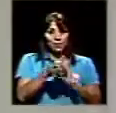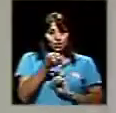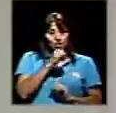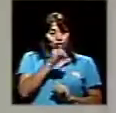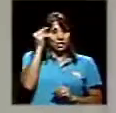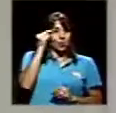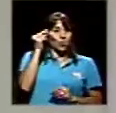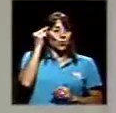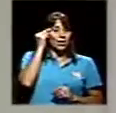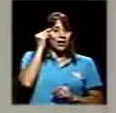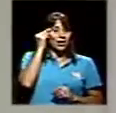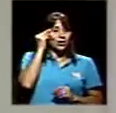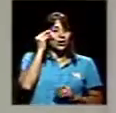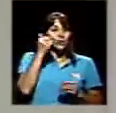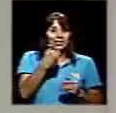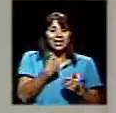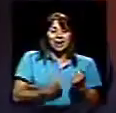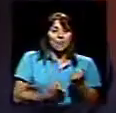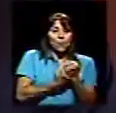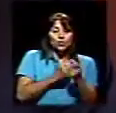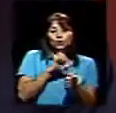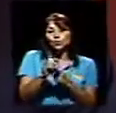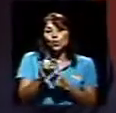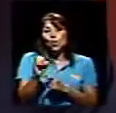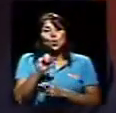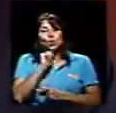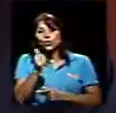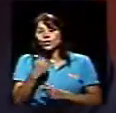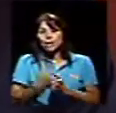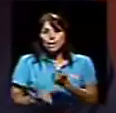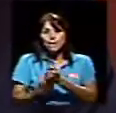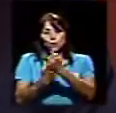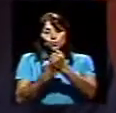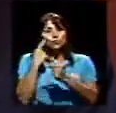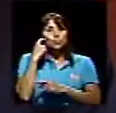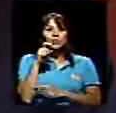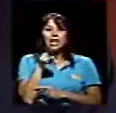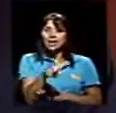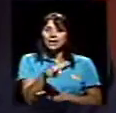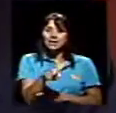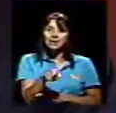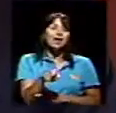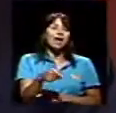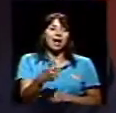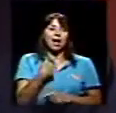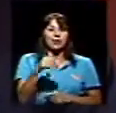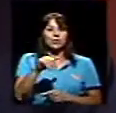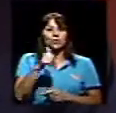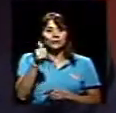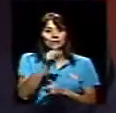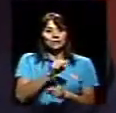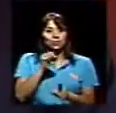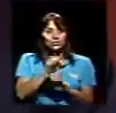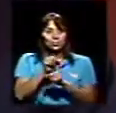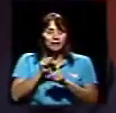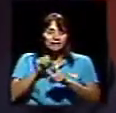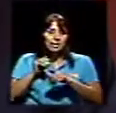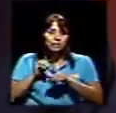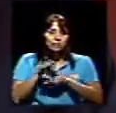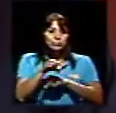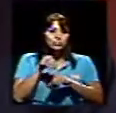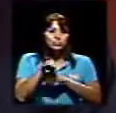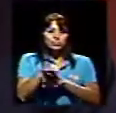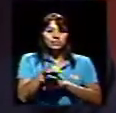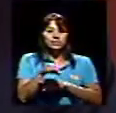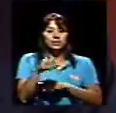perdido o no apoyos, porque juegan otros factores que son independientemente de los problemas que afronta el gobierno